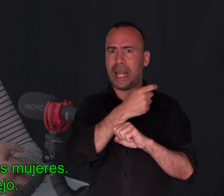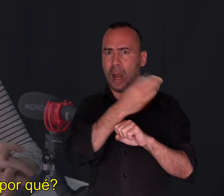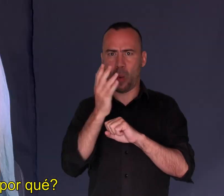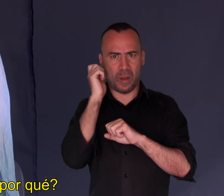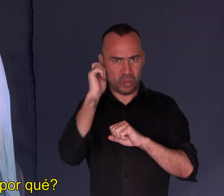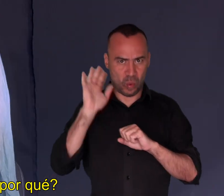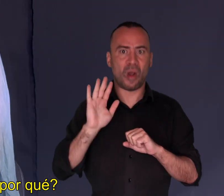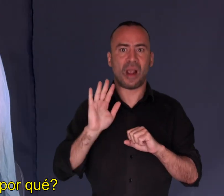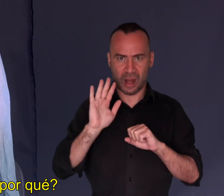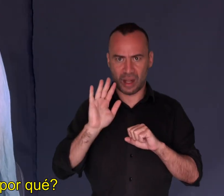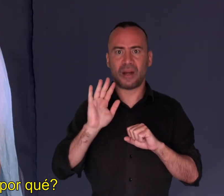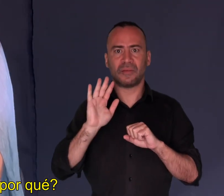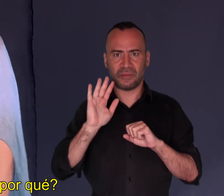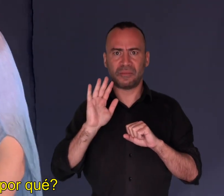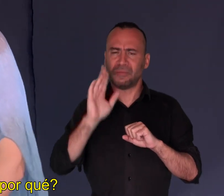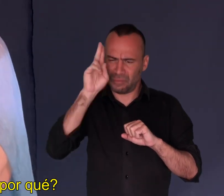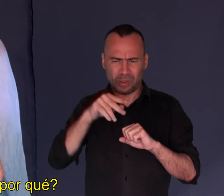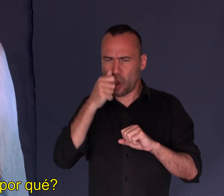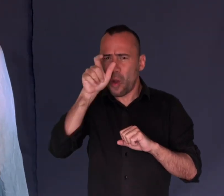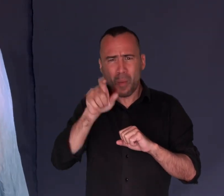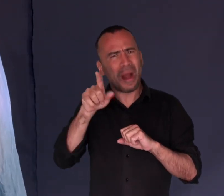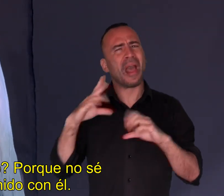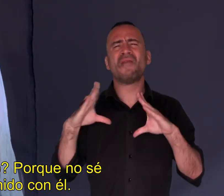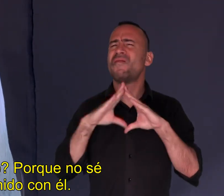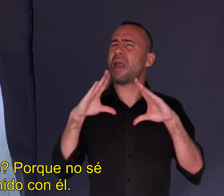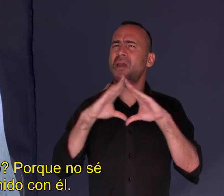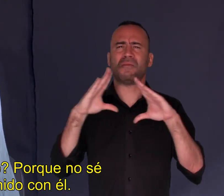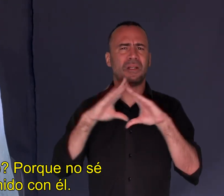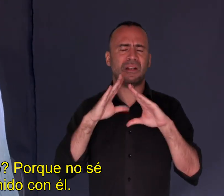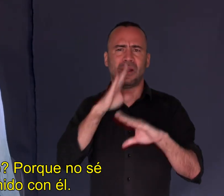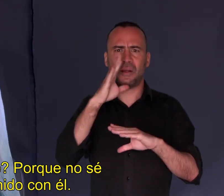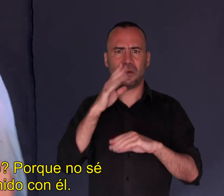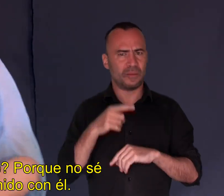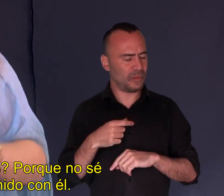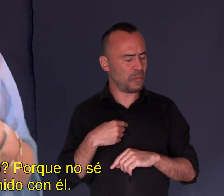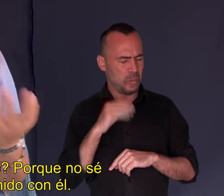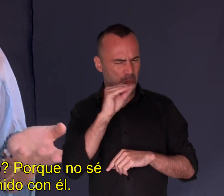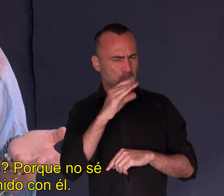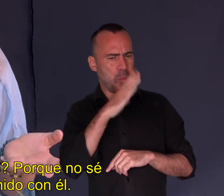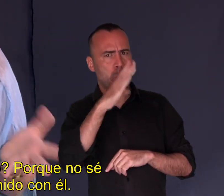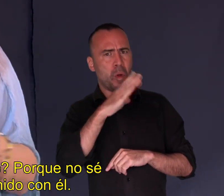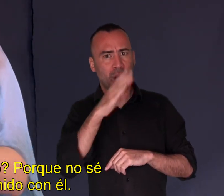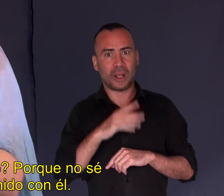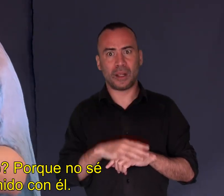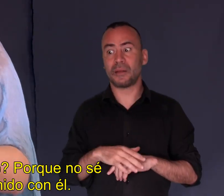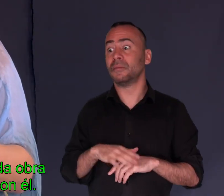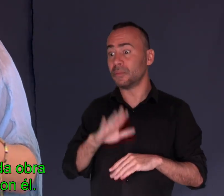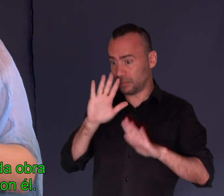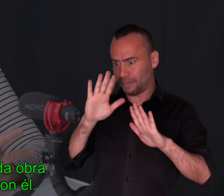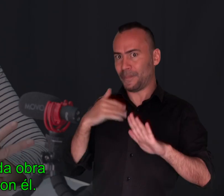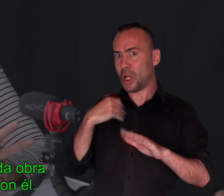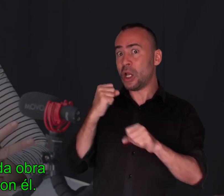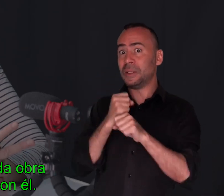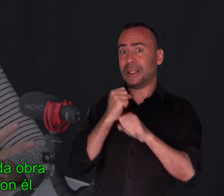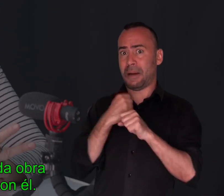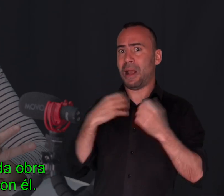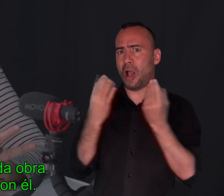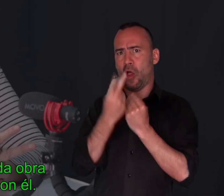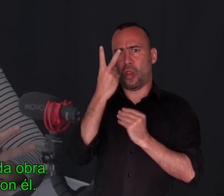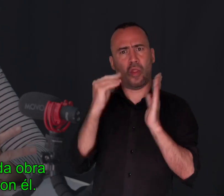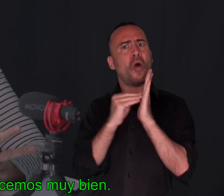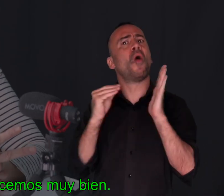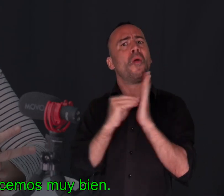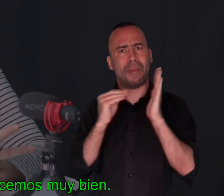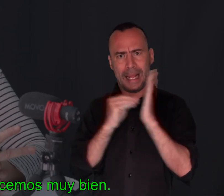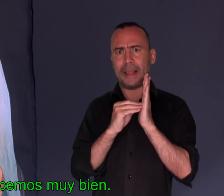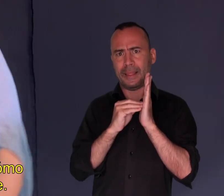dejo toma ya Y por qué O sea quiere decir en qué Porque no sé qué tratas tenido con él no s es la segunda obra que